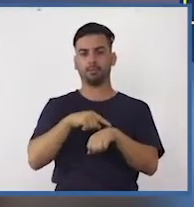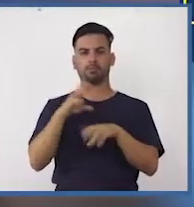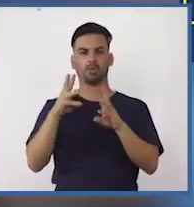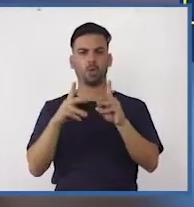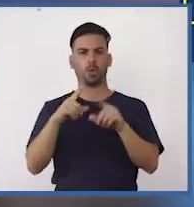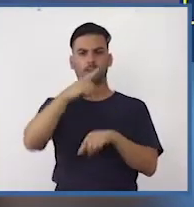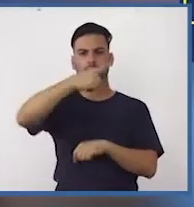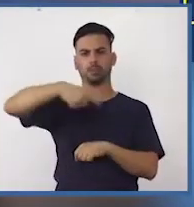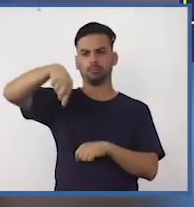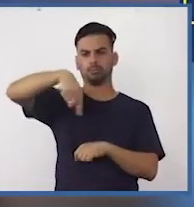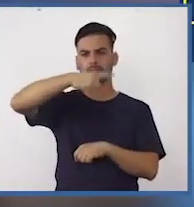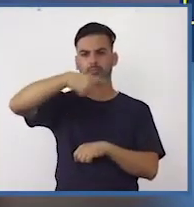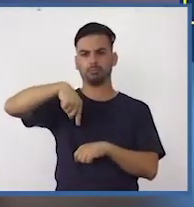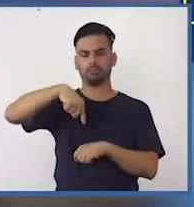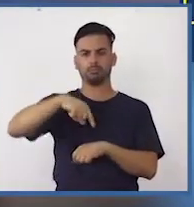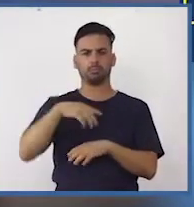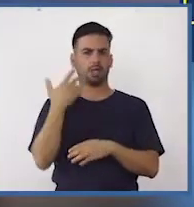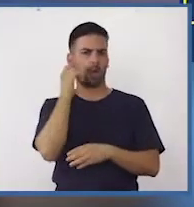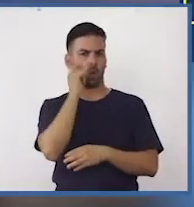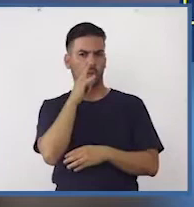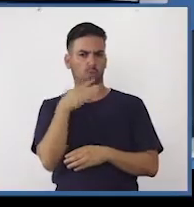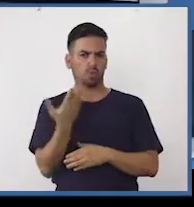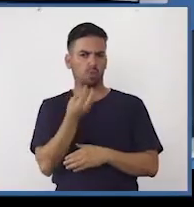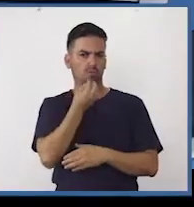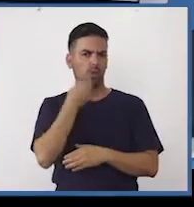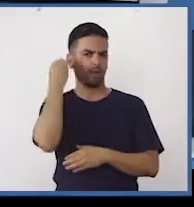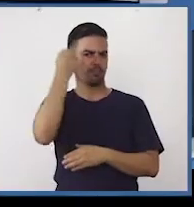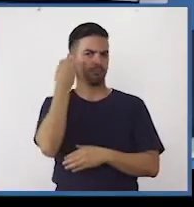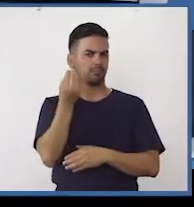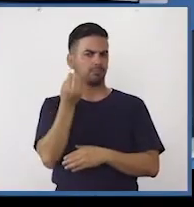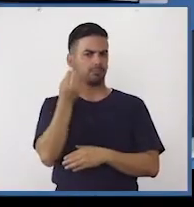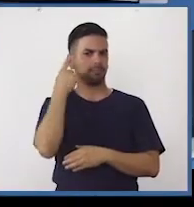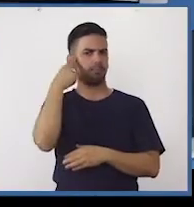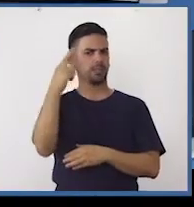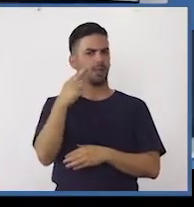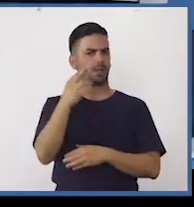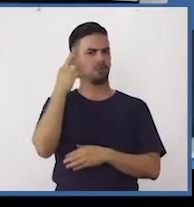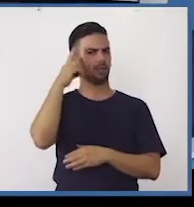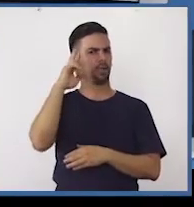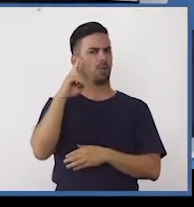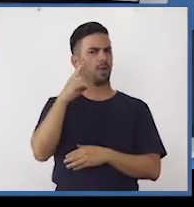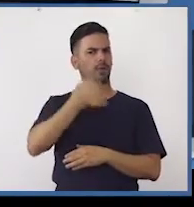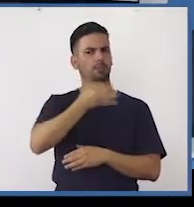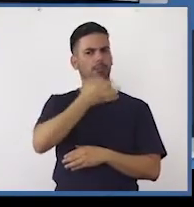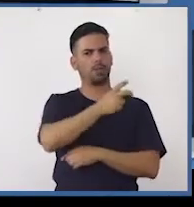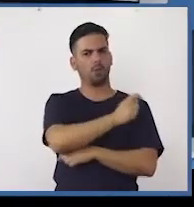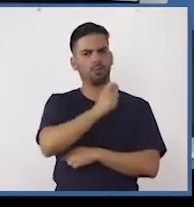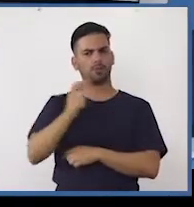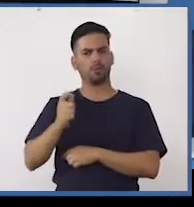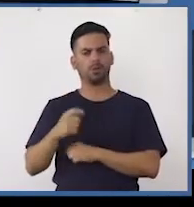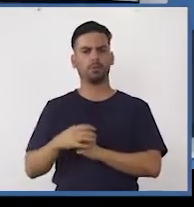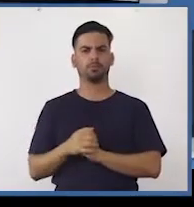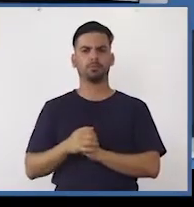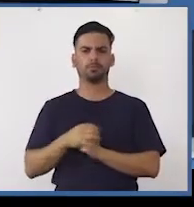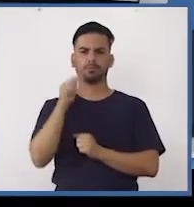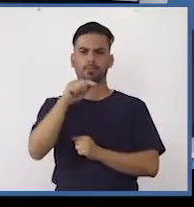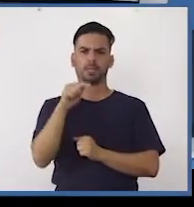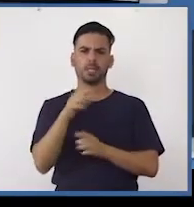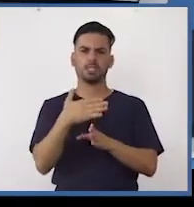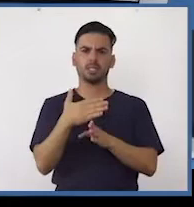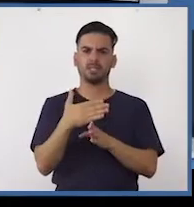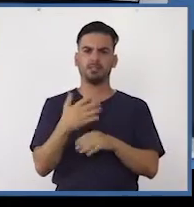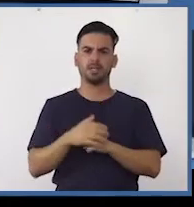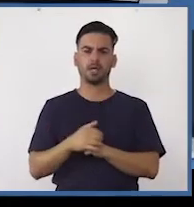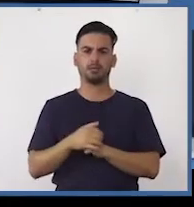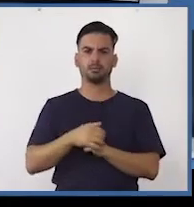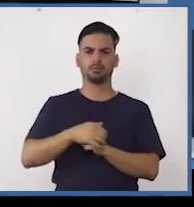conclusión podemos llegar? ¿Lo pensaron? ¿Lo recuerdan como se lo explicó su profesor? Por lo tanto, podemos entonces decir que el periodo es igual